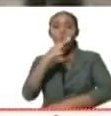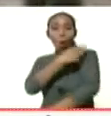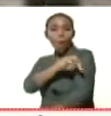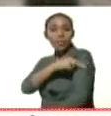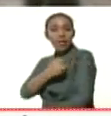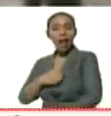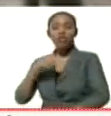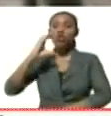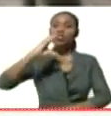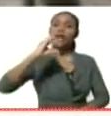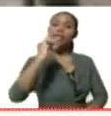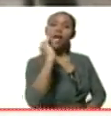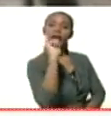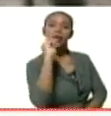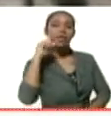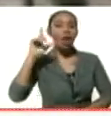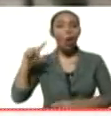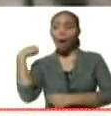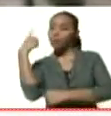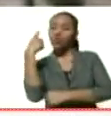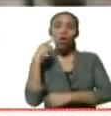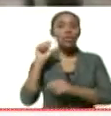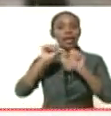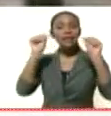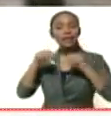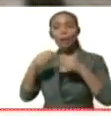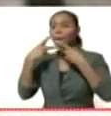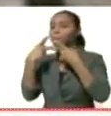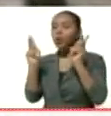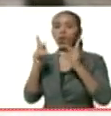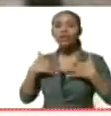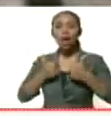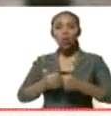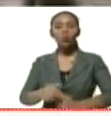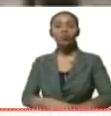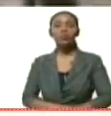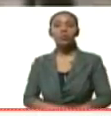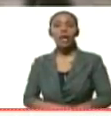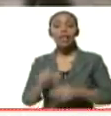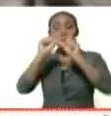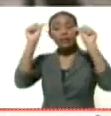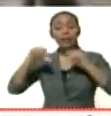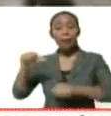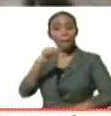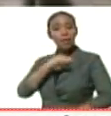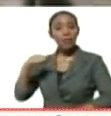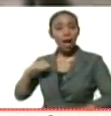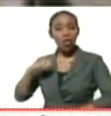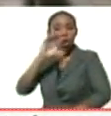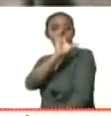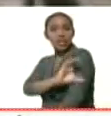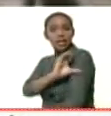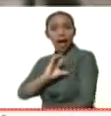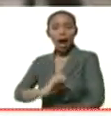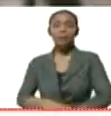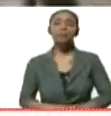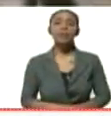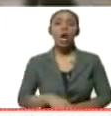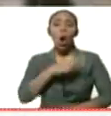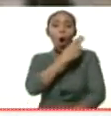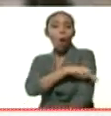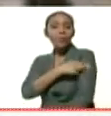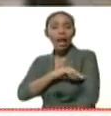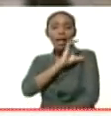hospitales, de los CDI, de los ambulatorios, del sistema público de salud, del sistema privado de clínicas y